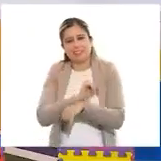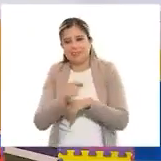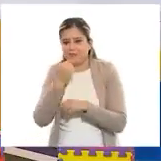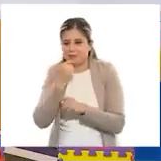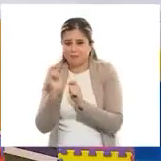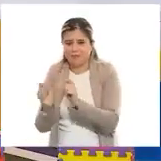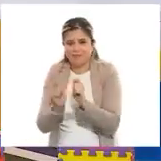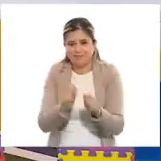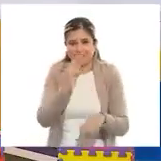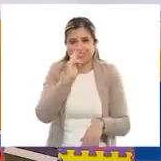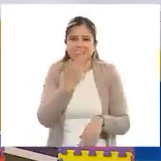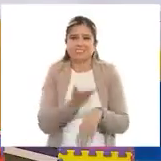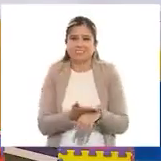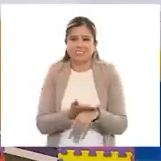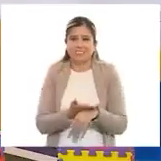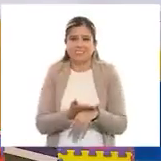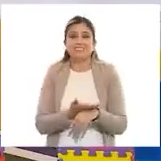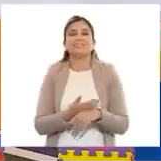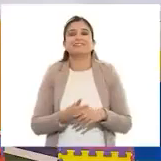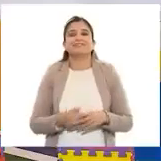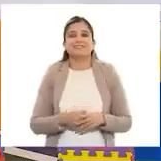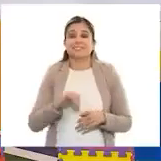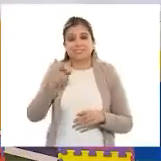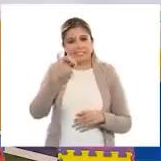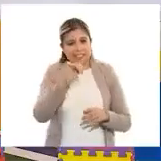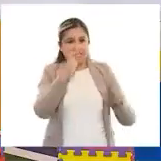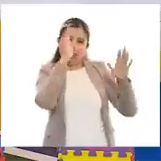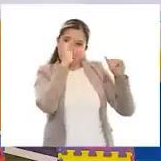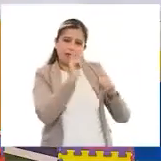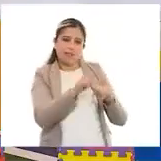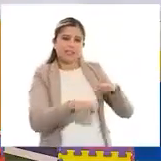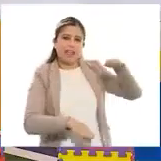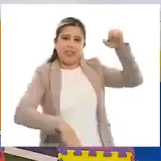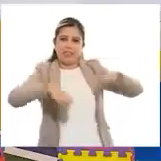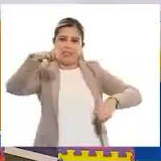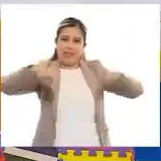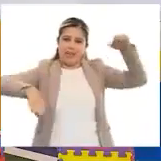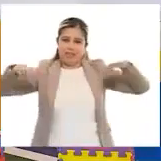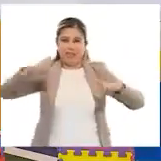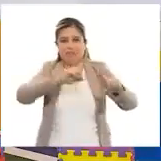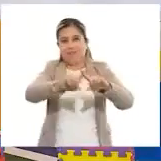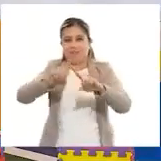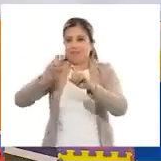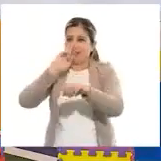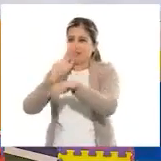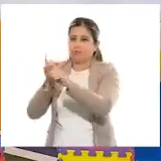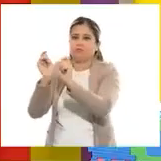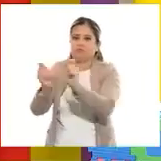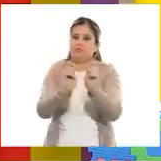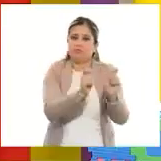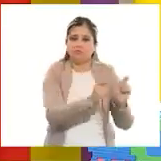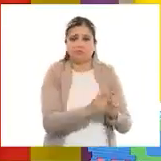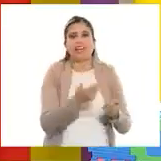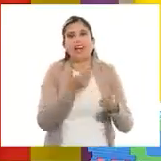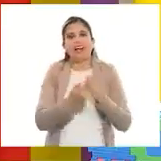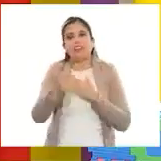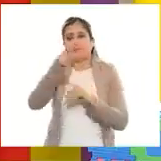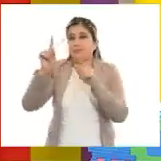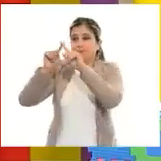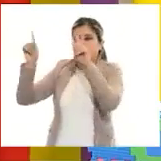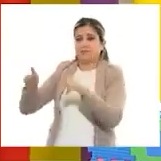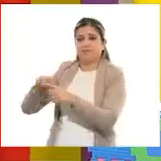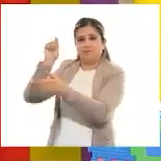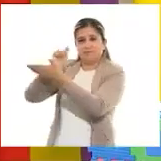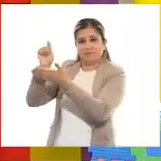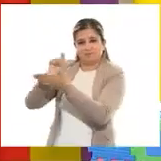niños. Claro. ¿Vemos qué son? Sí, todo tiene que ser de acuerdo a nuestra edad, recordemos. ¿Qué te parece si anoto en el pizarrón